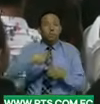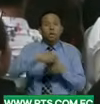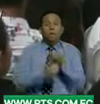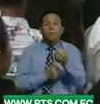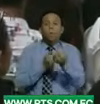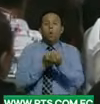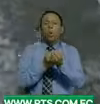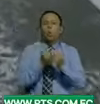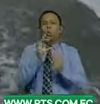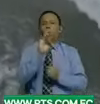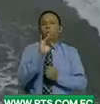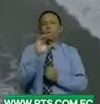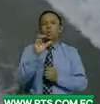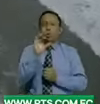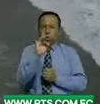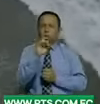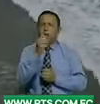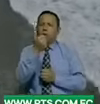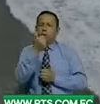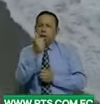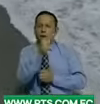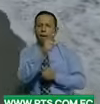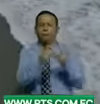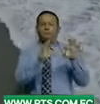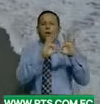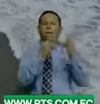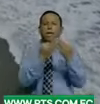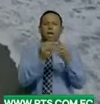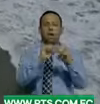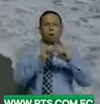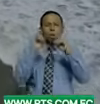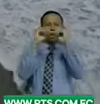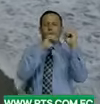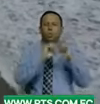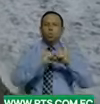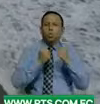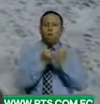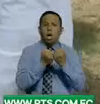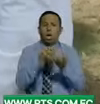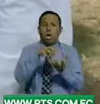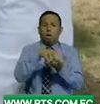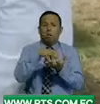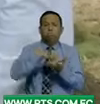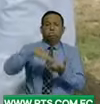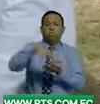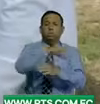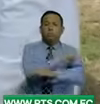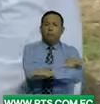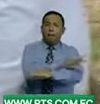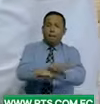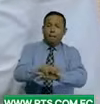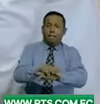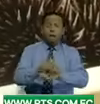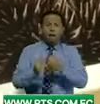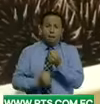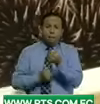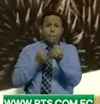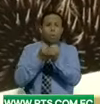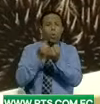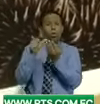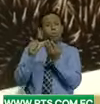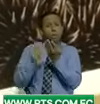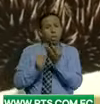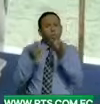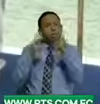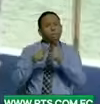811 familias de 10 organizaciones sociales de Santa Elena, que sin el apoyo económico en conjunto por parte del Ministerio y la